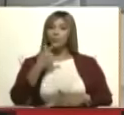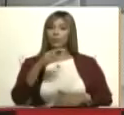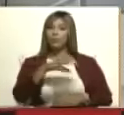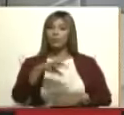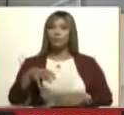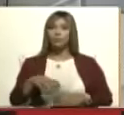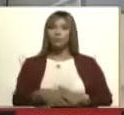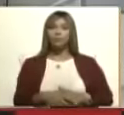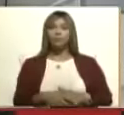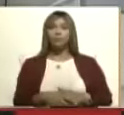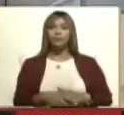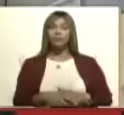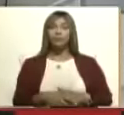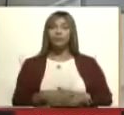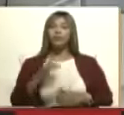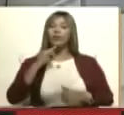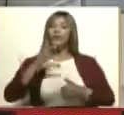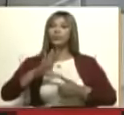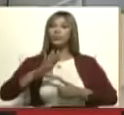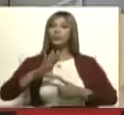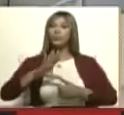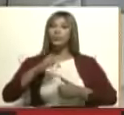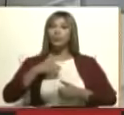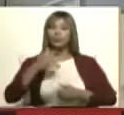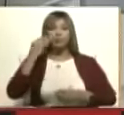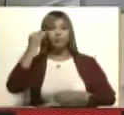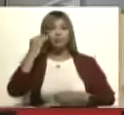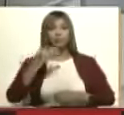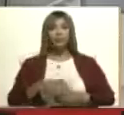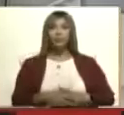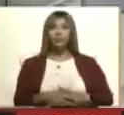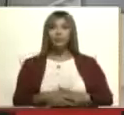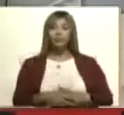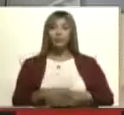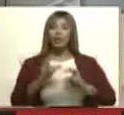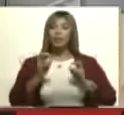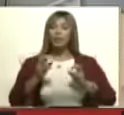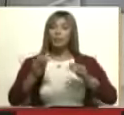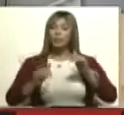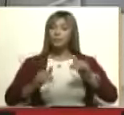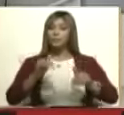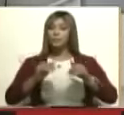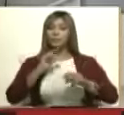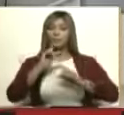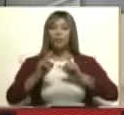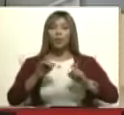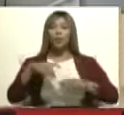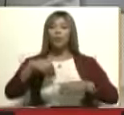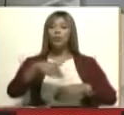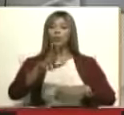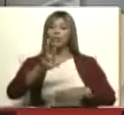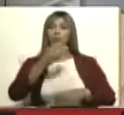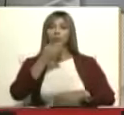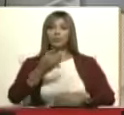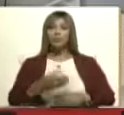me refiero a Sudamérica. Yo creo que el impacto del referéndum consultivo del 3 de diciembre,